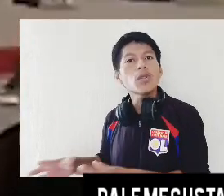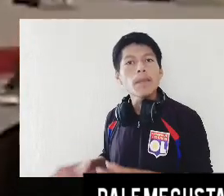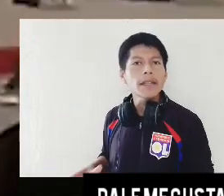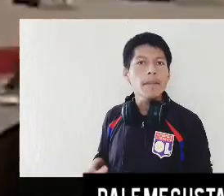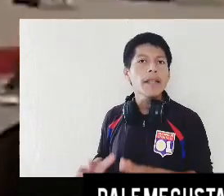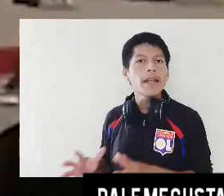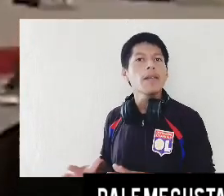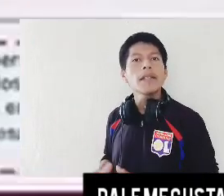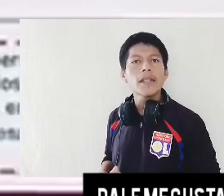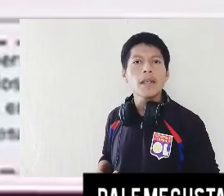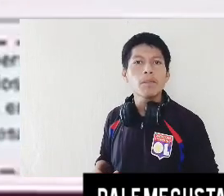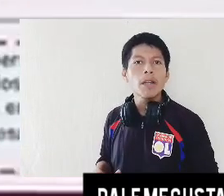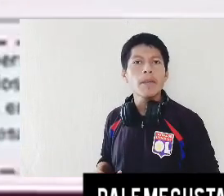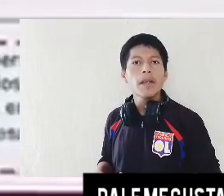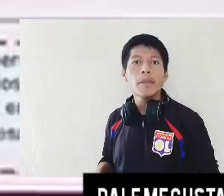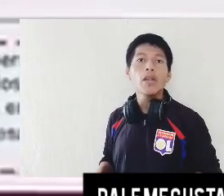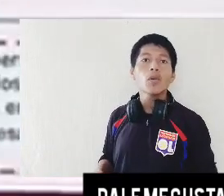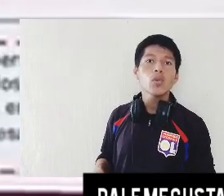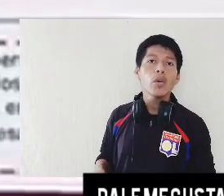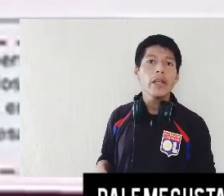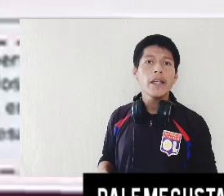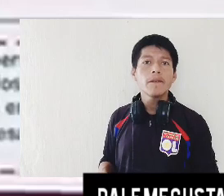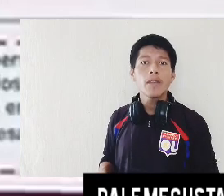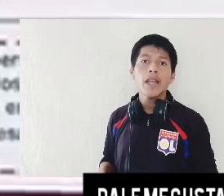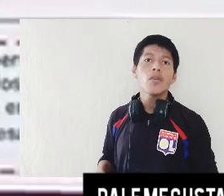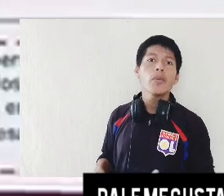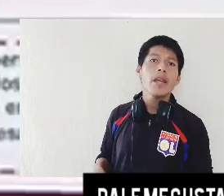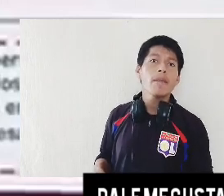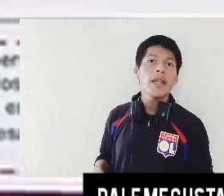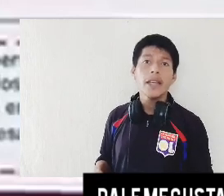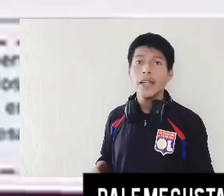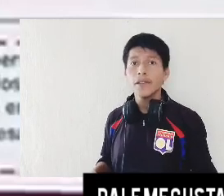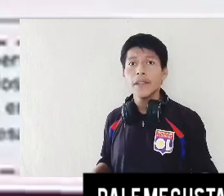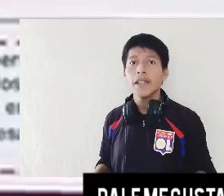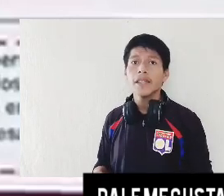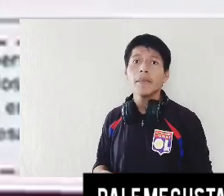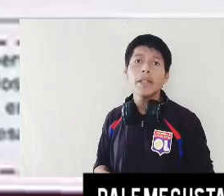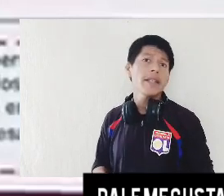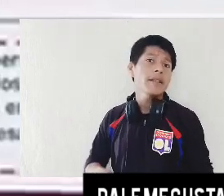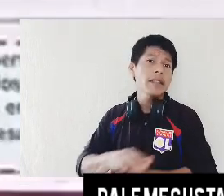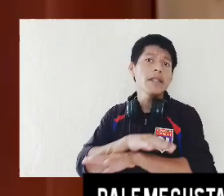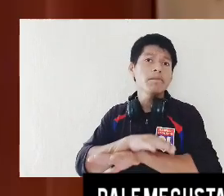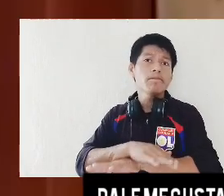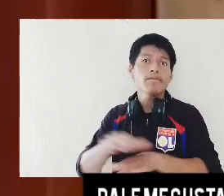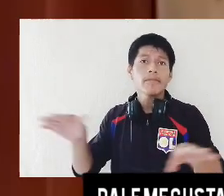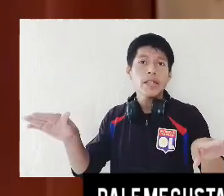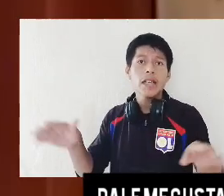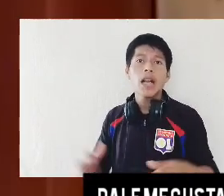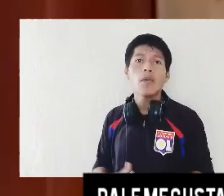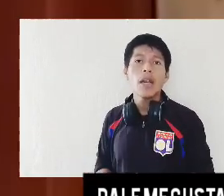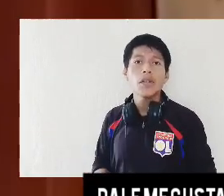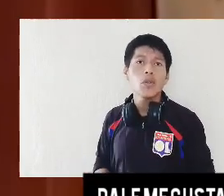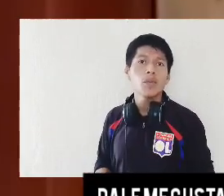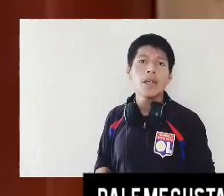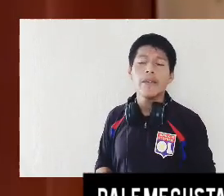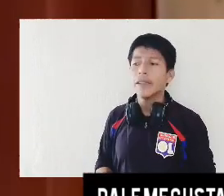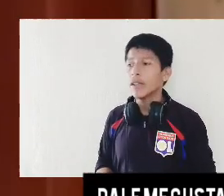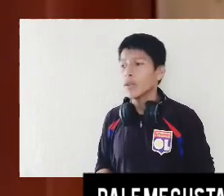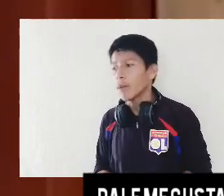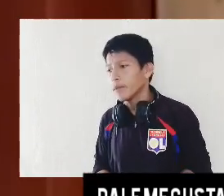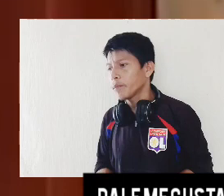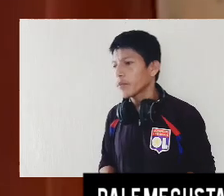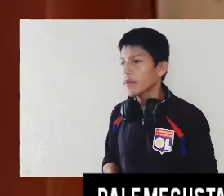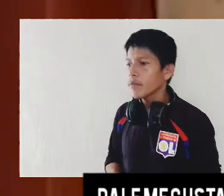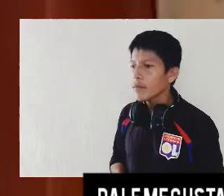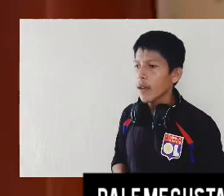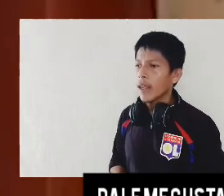Esta es la última semana del mes de septiembre, viene octubre y ahí noviembre y las fiestas decembrinas y se acabó el año